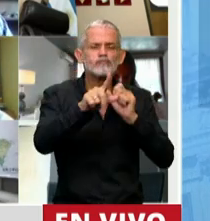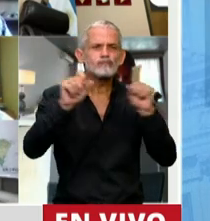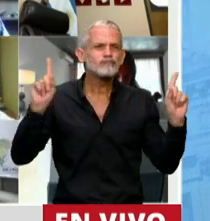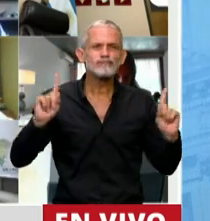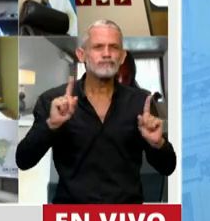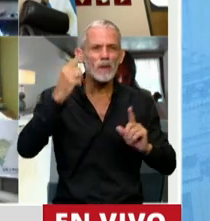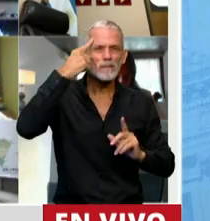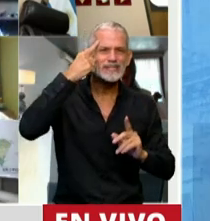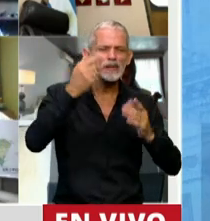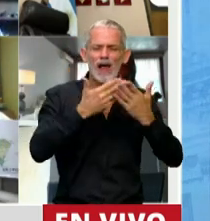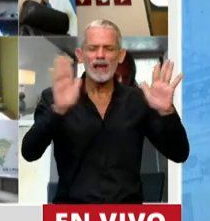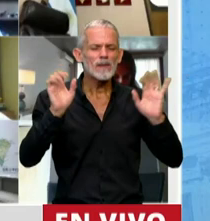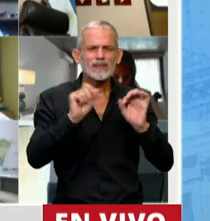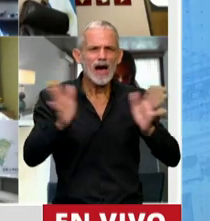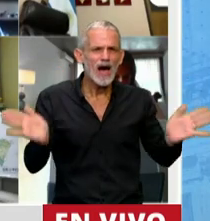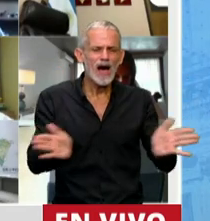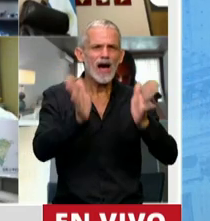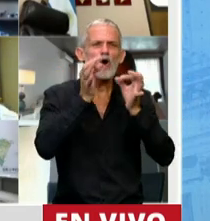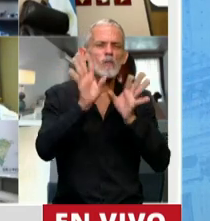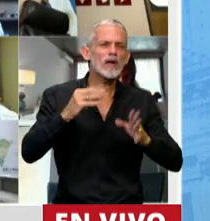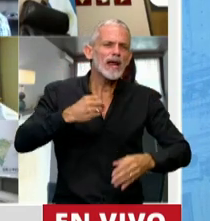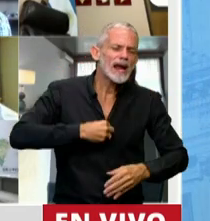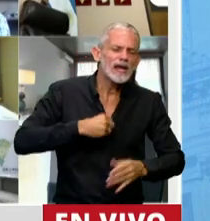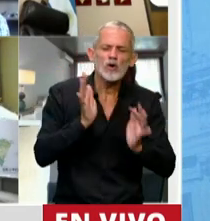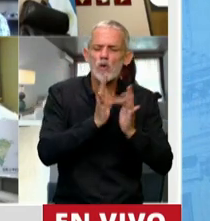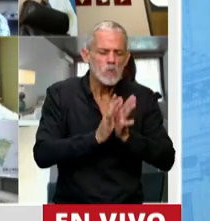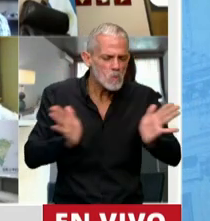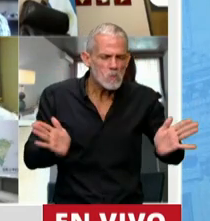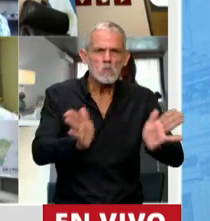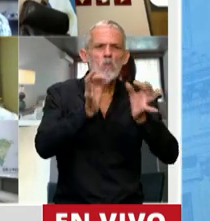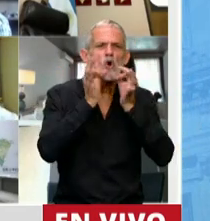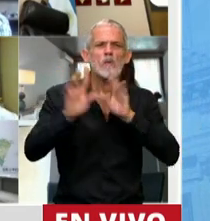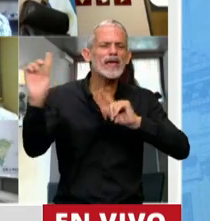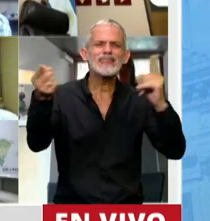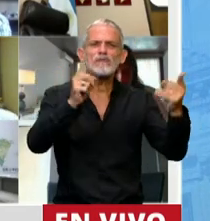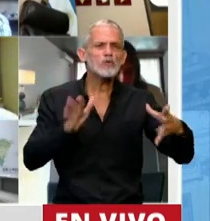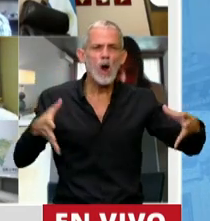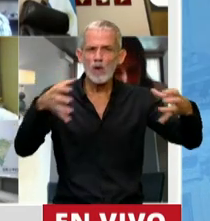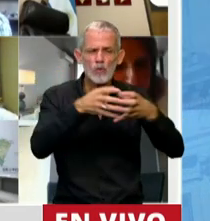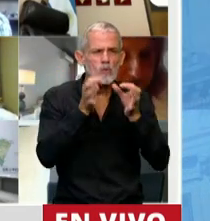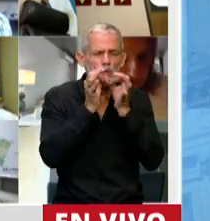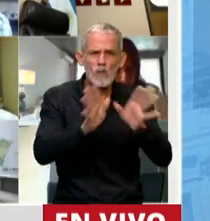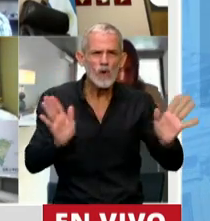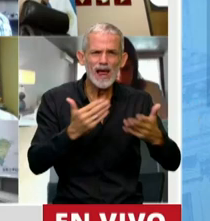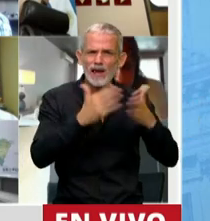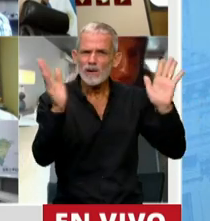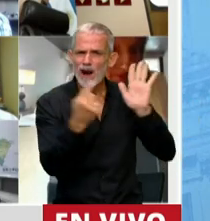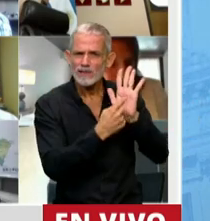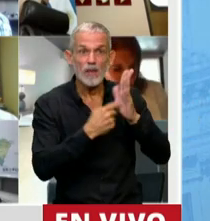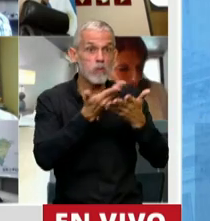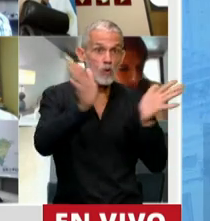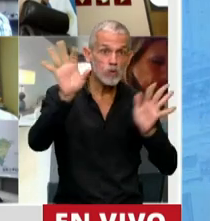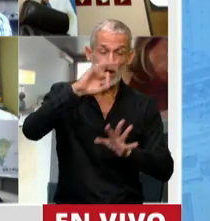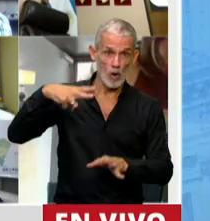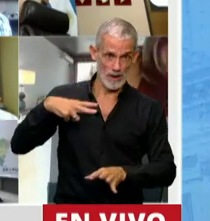de pensamiento, la libertad del ejercicio y profesar un culto de manera individual y colectiva, en lo público